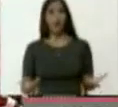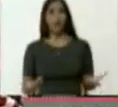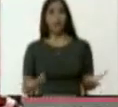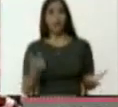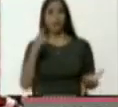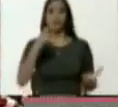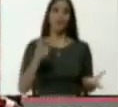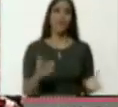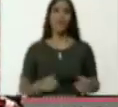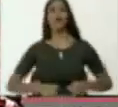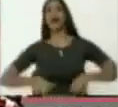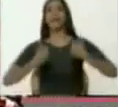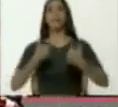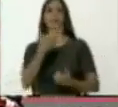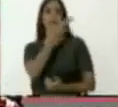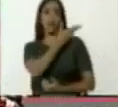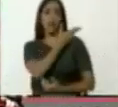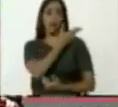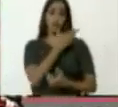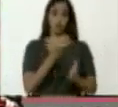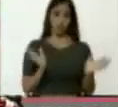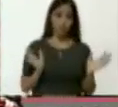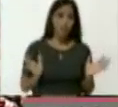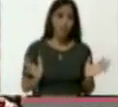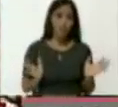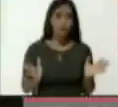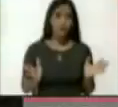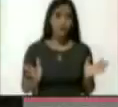arrecho que Oscar Pérez, hermano.